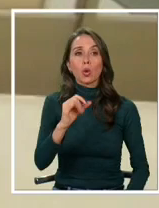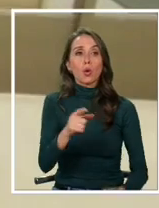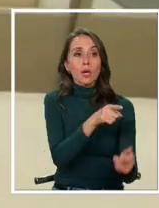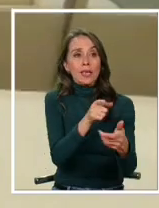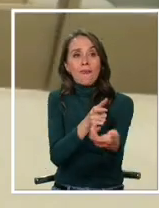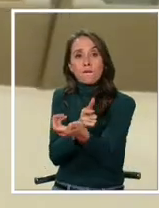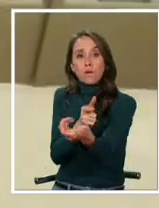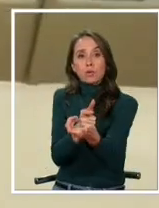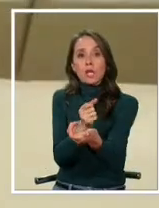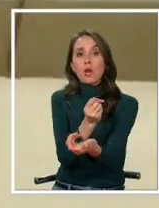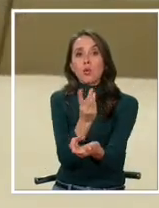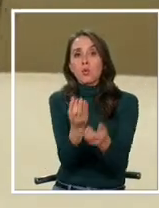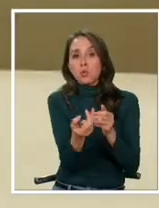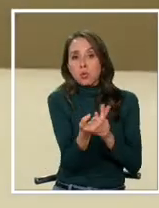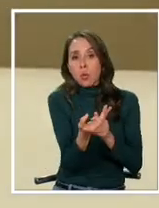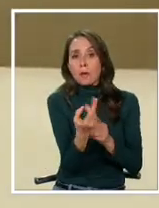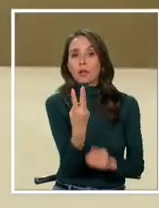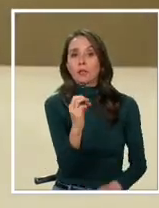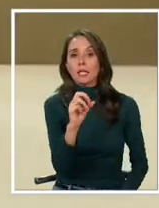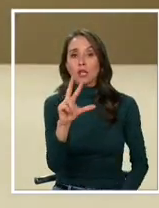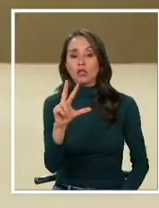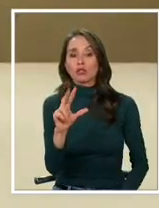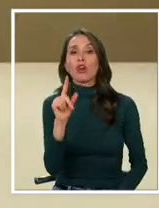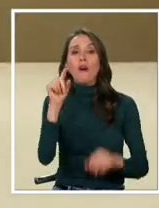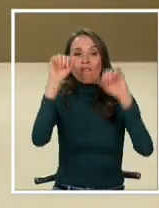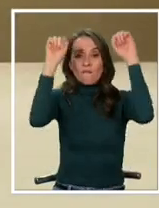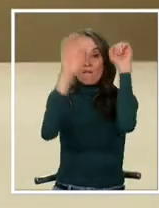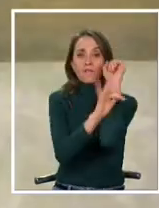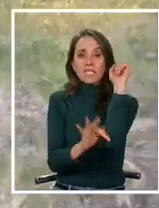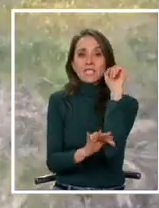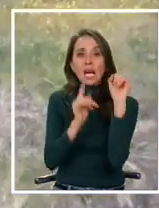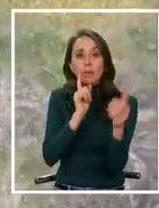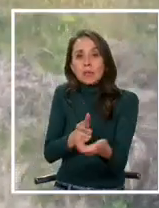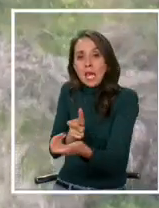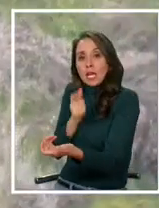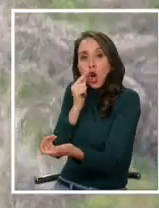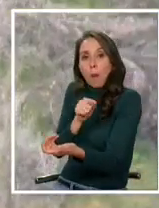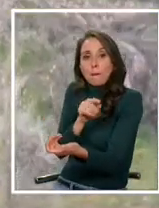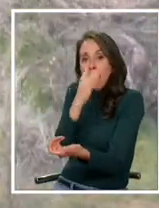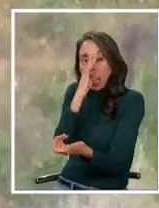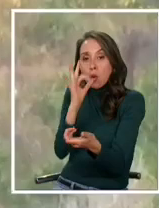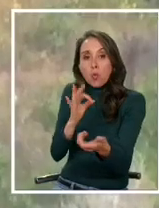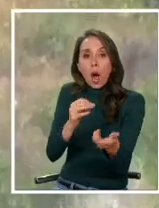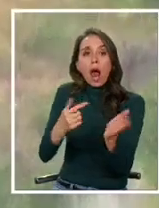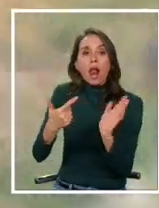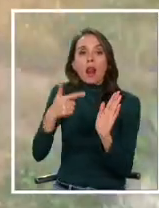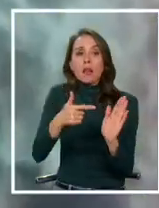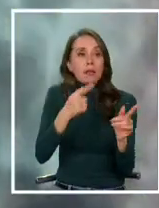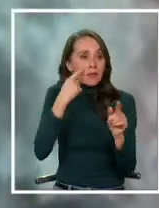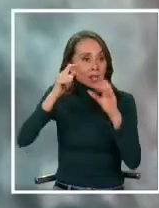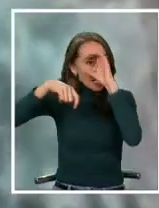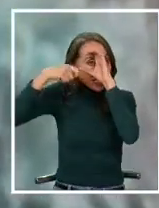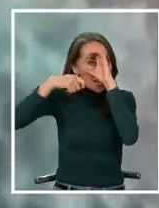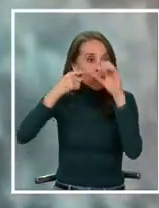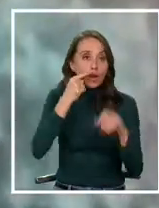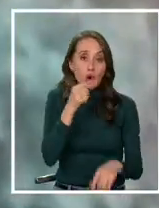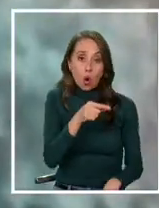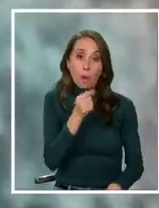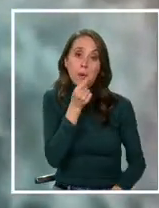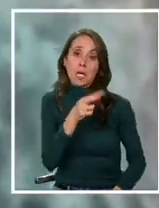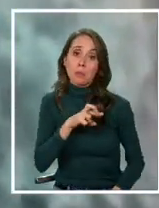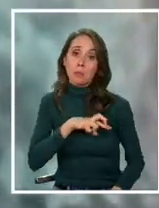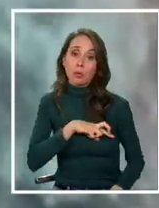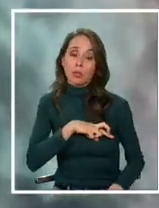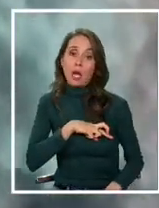calibre 308 igual al que según la fiscalía cargaba ligüen en estas imágenes el imputado